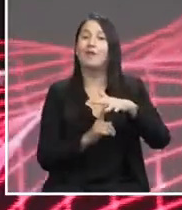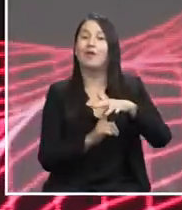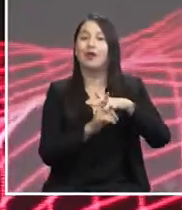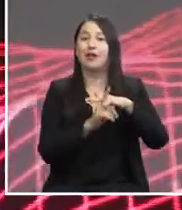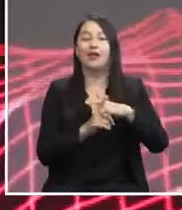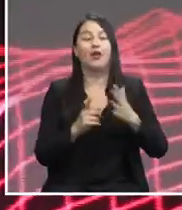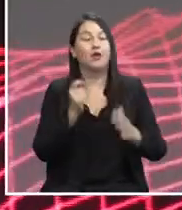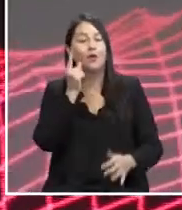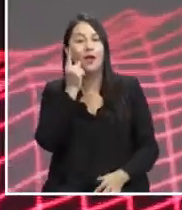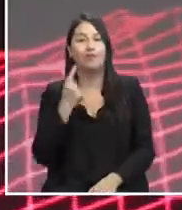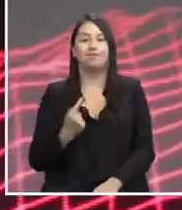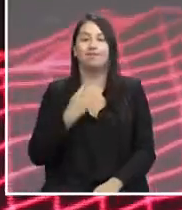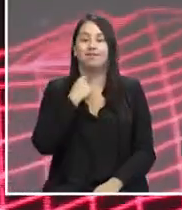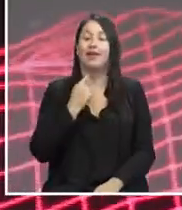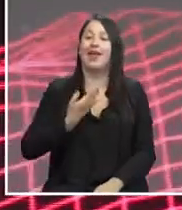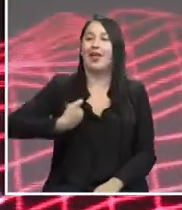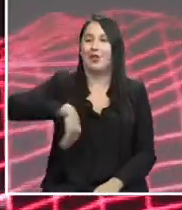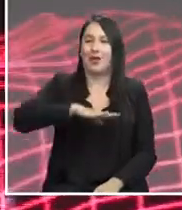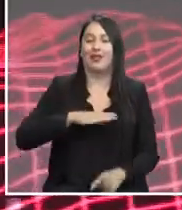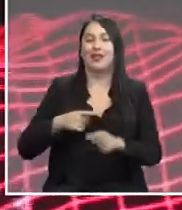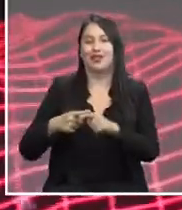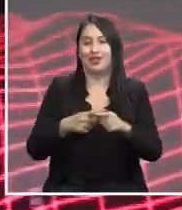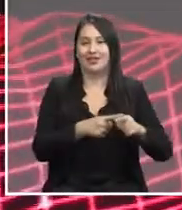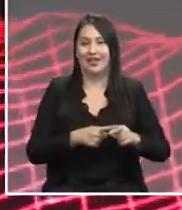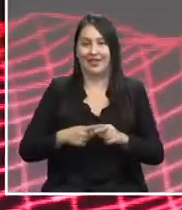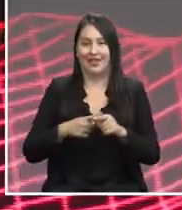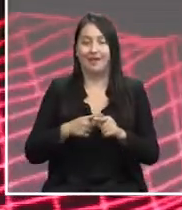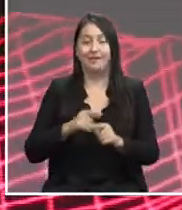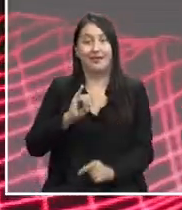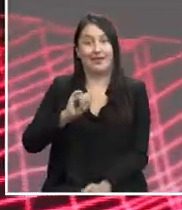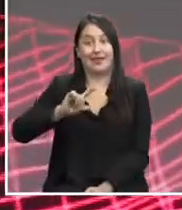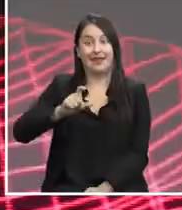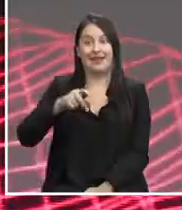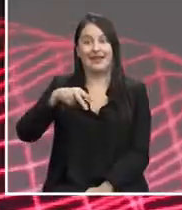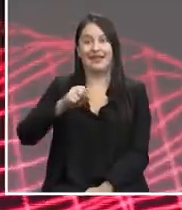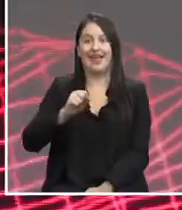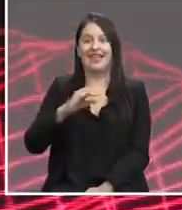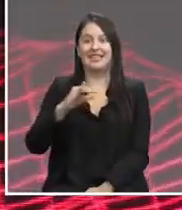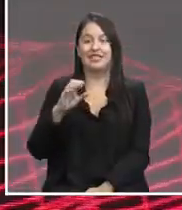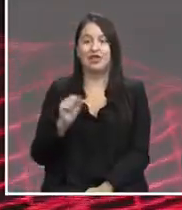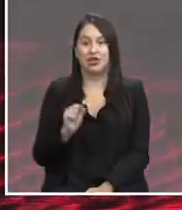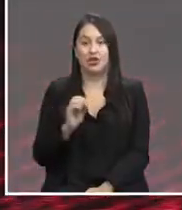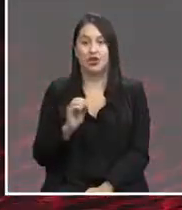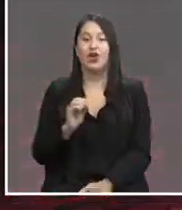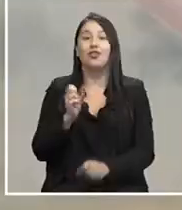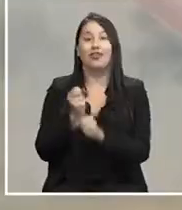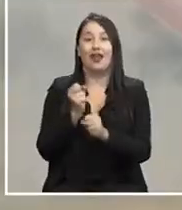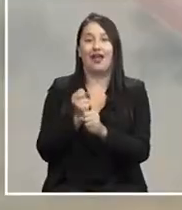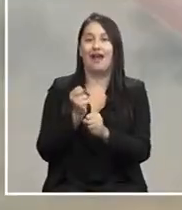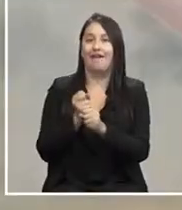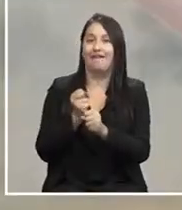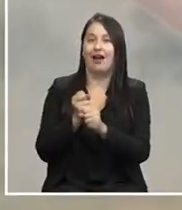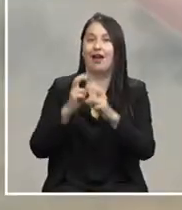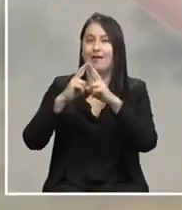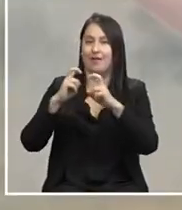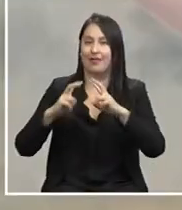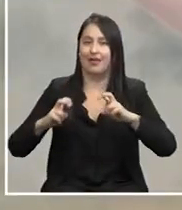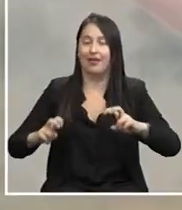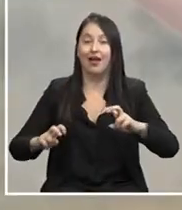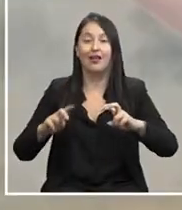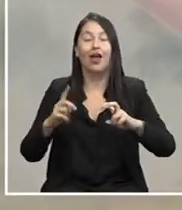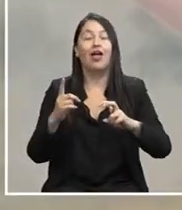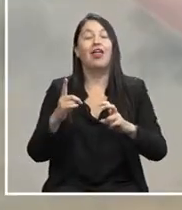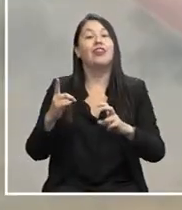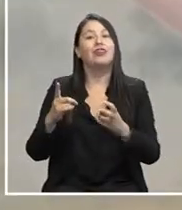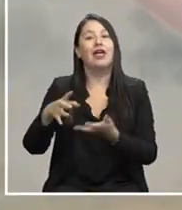que tiene en nuestra sociedad. Actualmente Ignacio trabaja como investigador en el Stone Center de la City University de Nueva